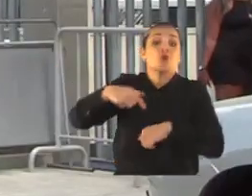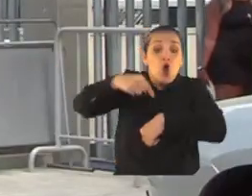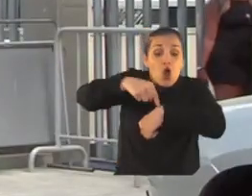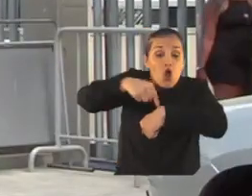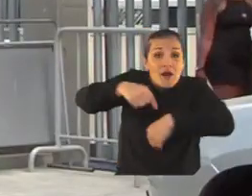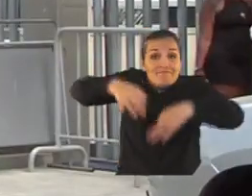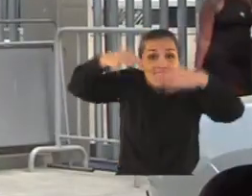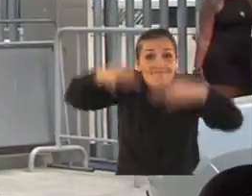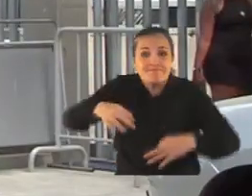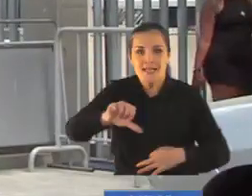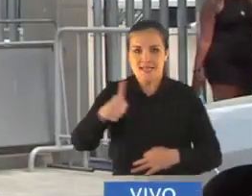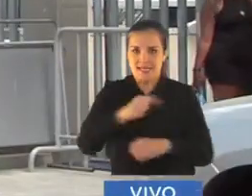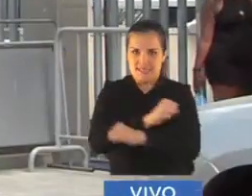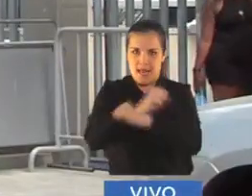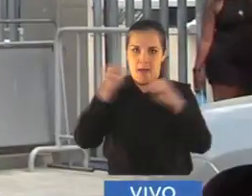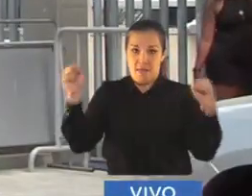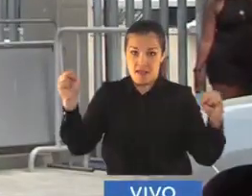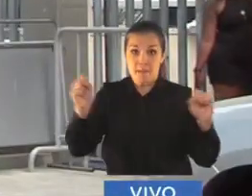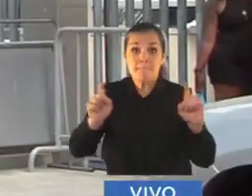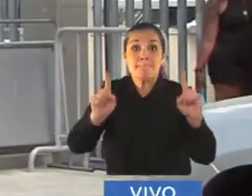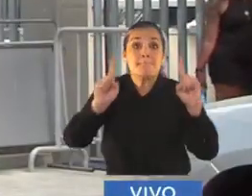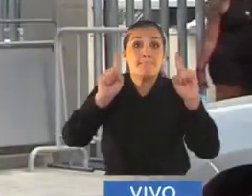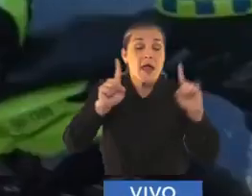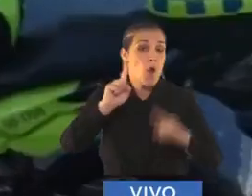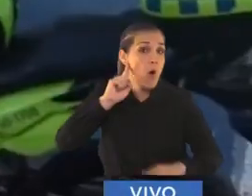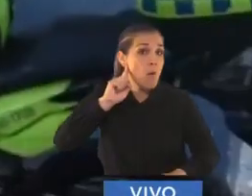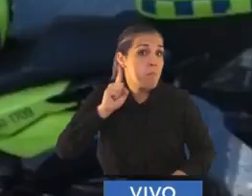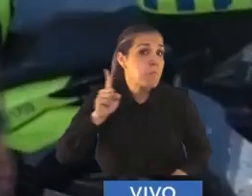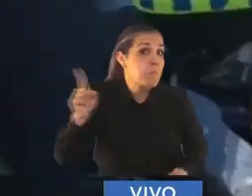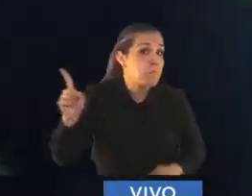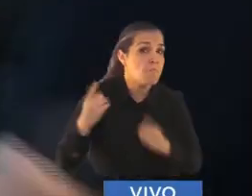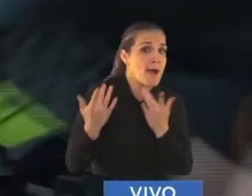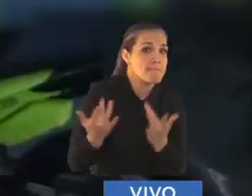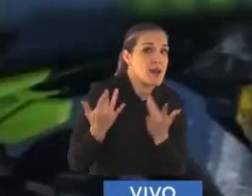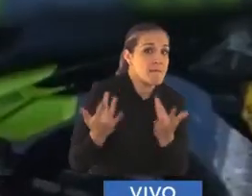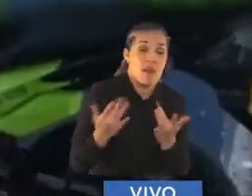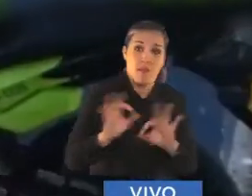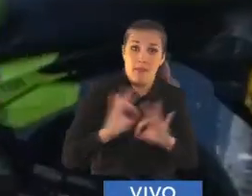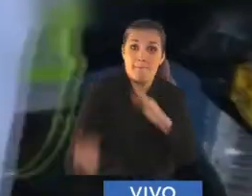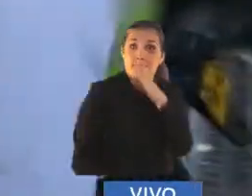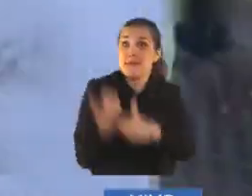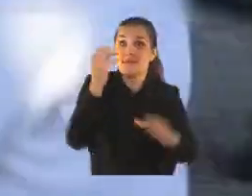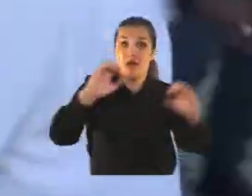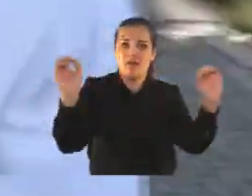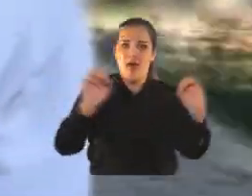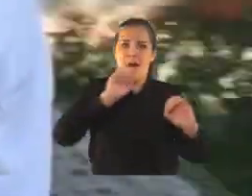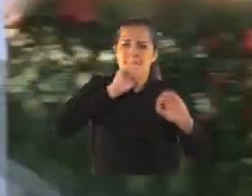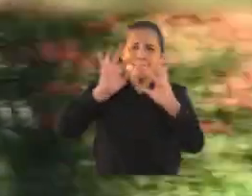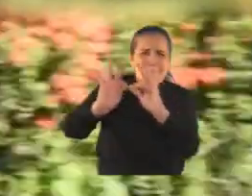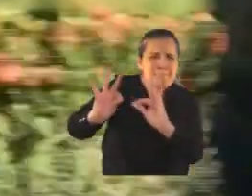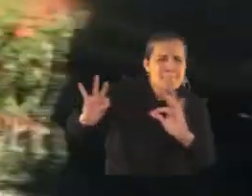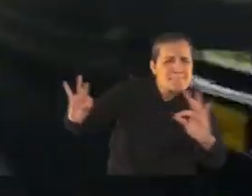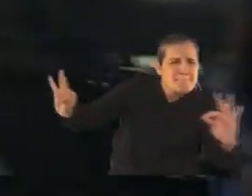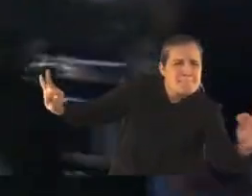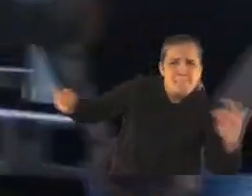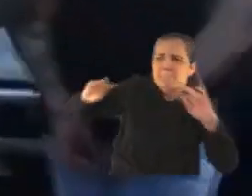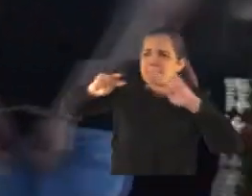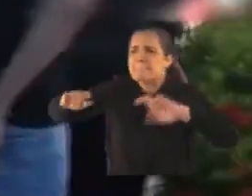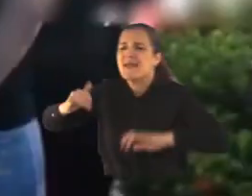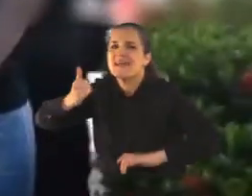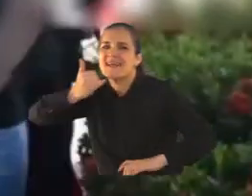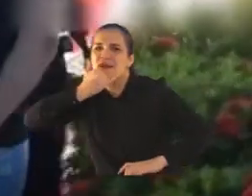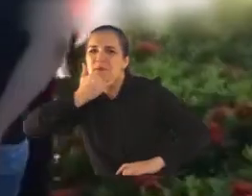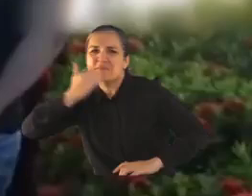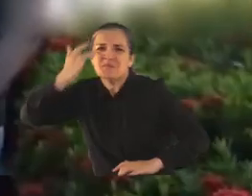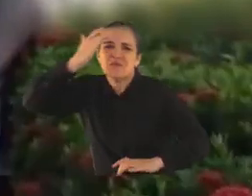programada para las 10 de la mañana, a esta hora todavía no se ha iniciado. Incluso hay mucho hermetismo de las autoridades respecto a lo que va a